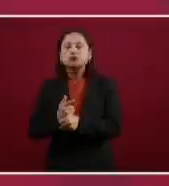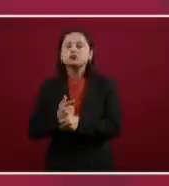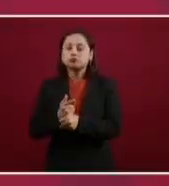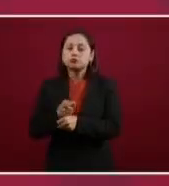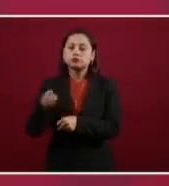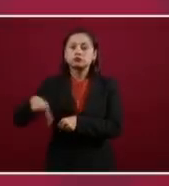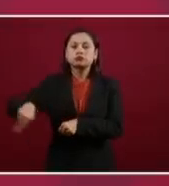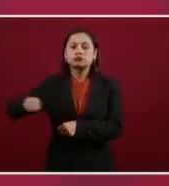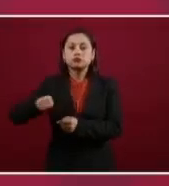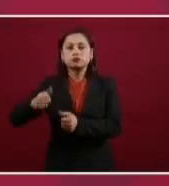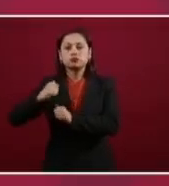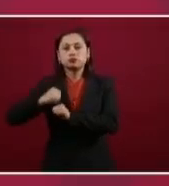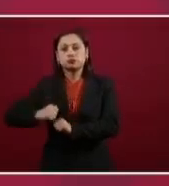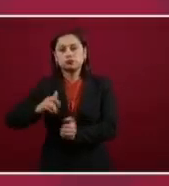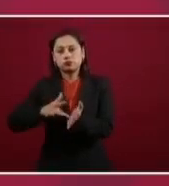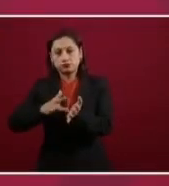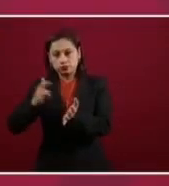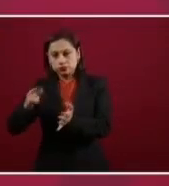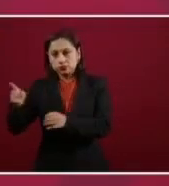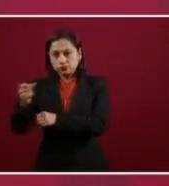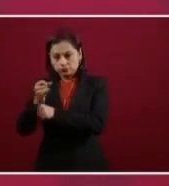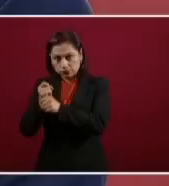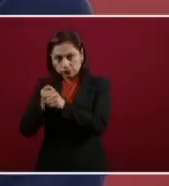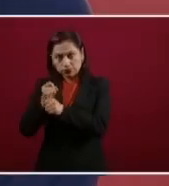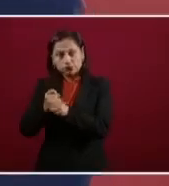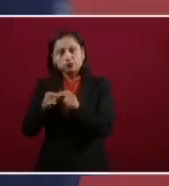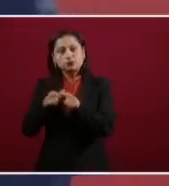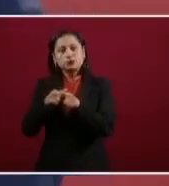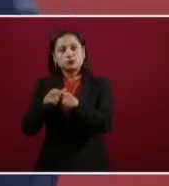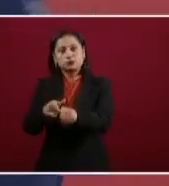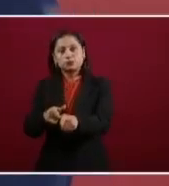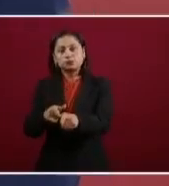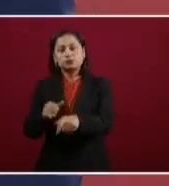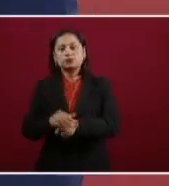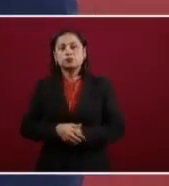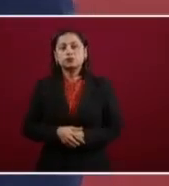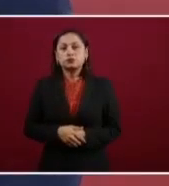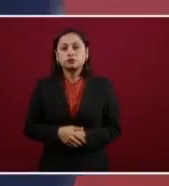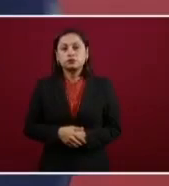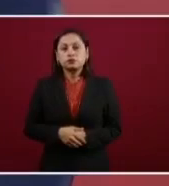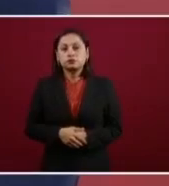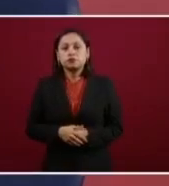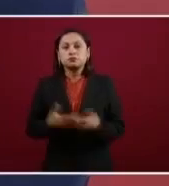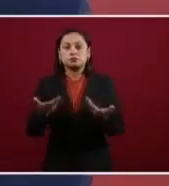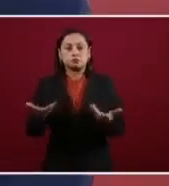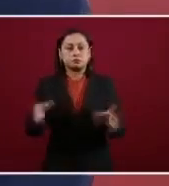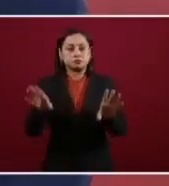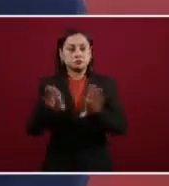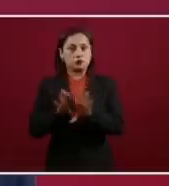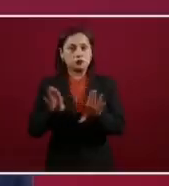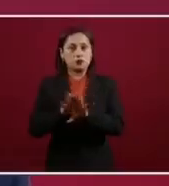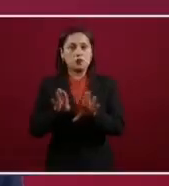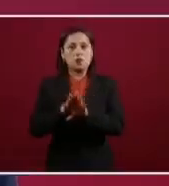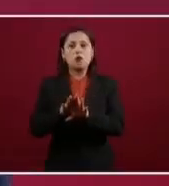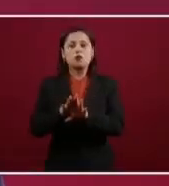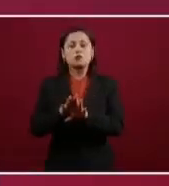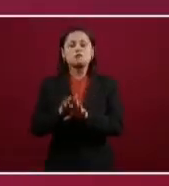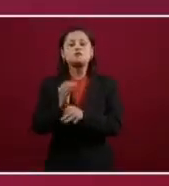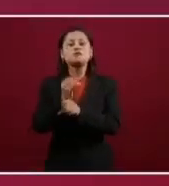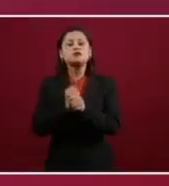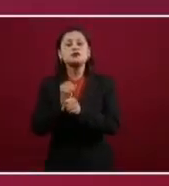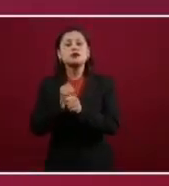este hallazgo y este a ver dónde va la